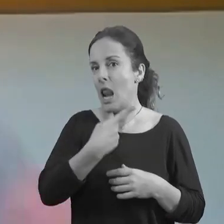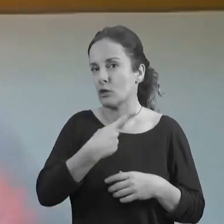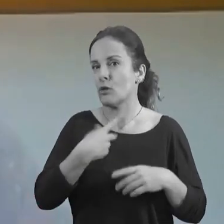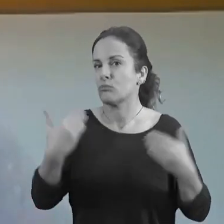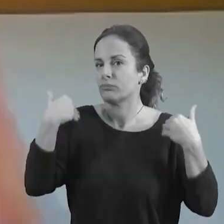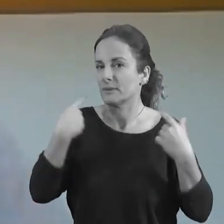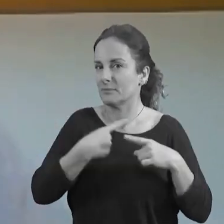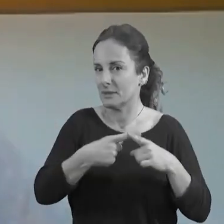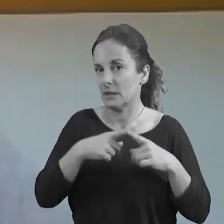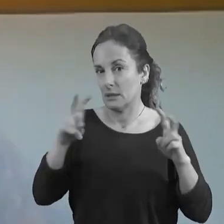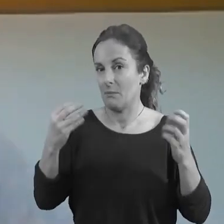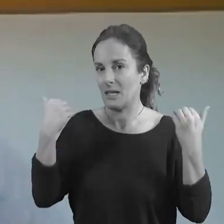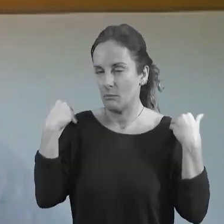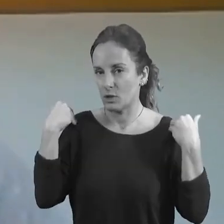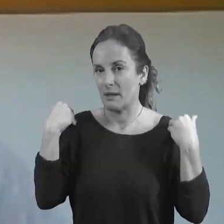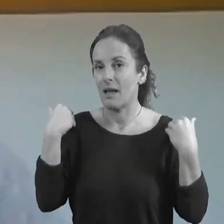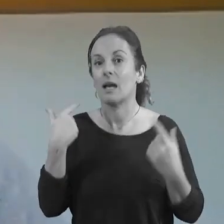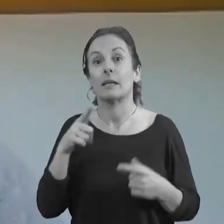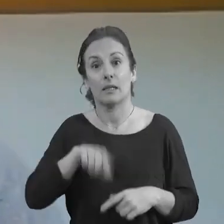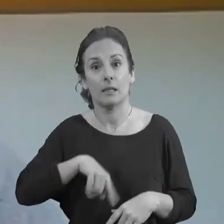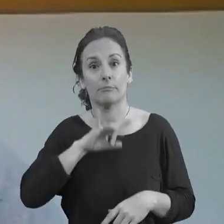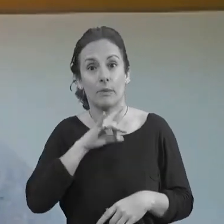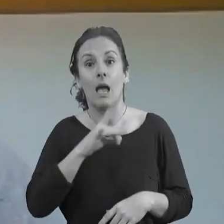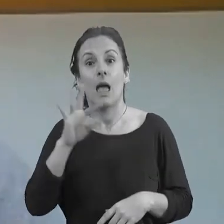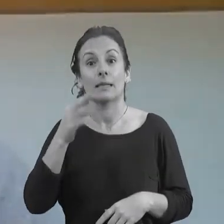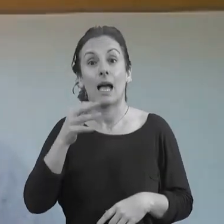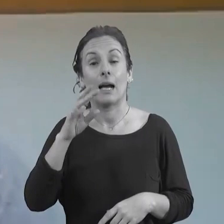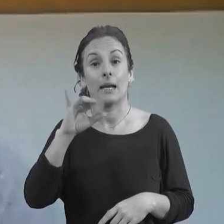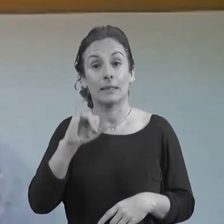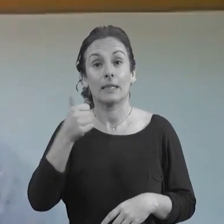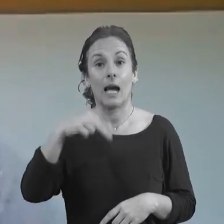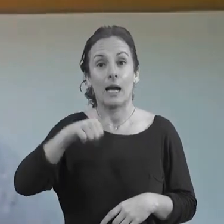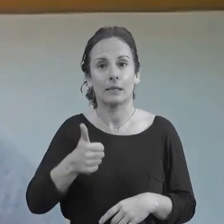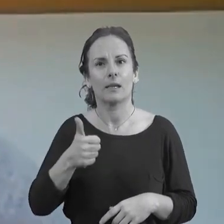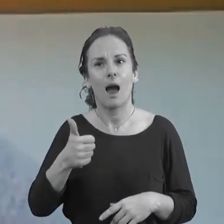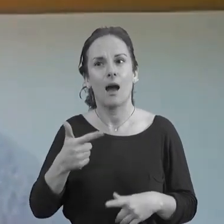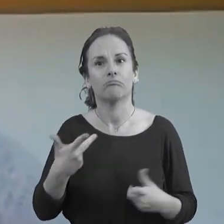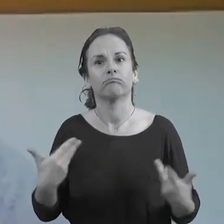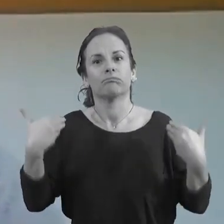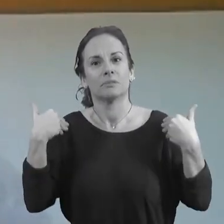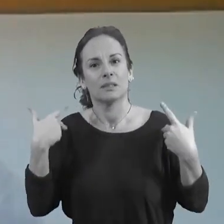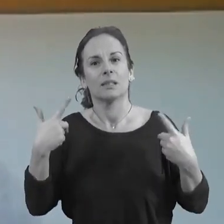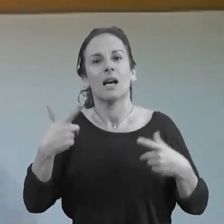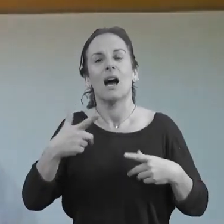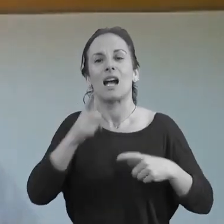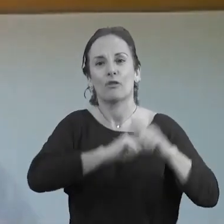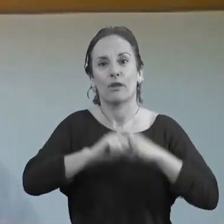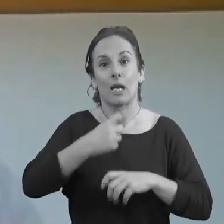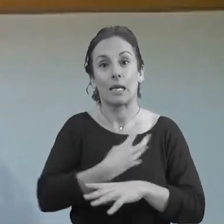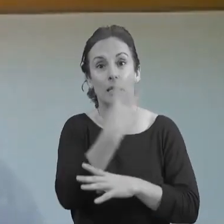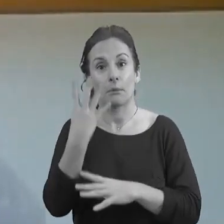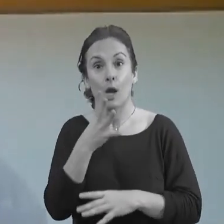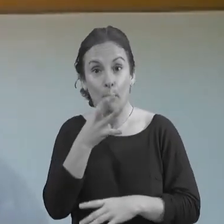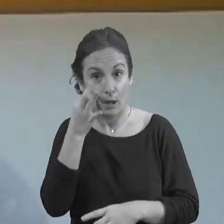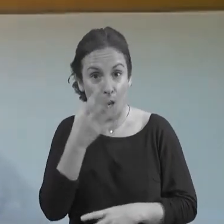además me alegro mucho que Tatiana lidere una asociación LGTBI,